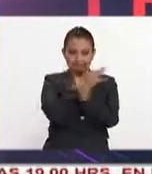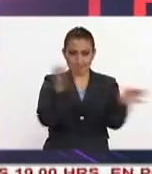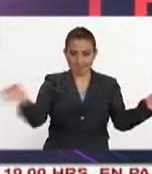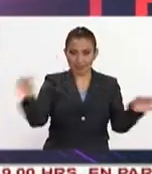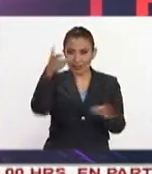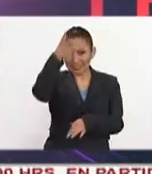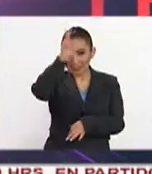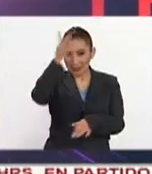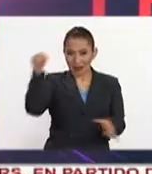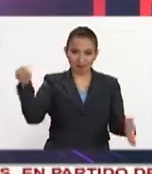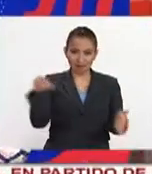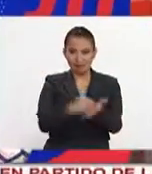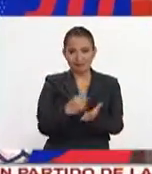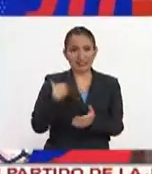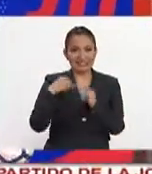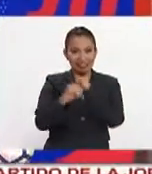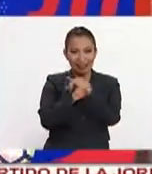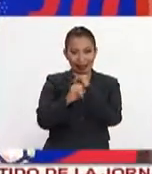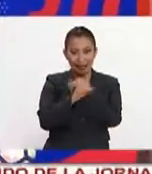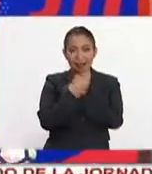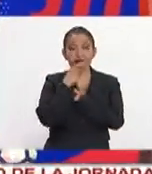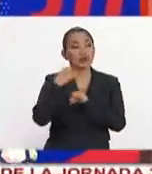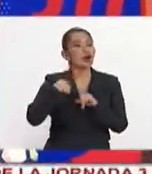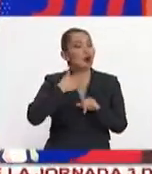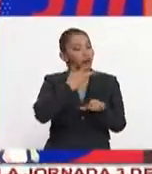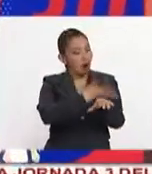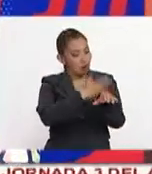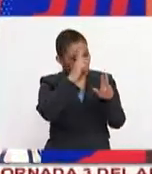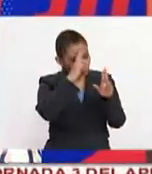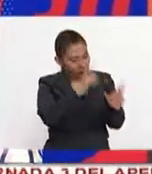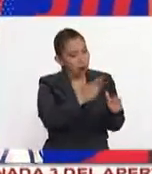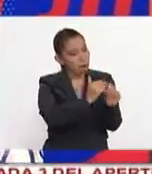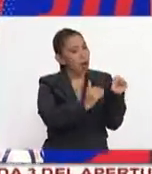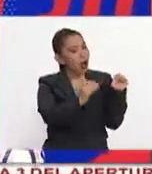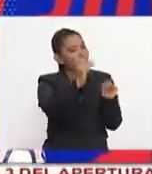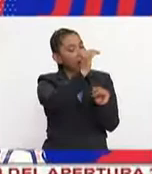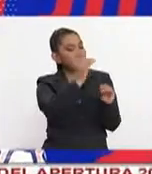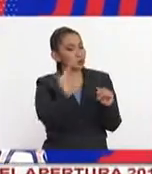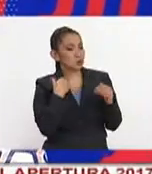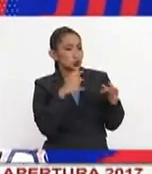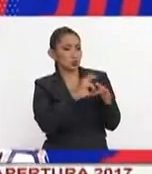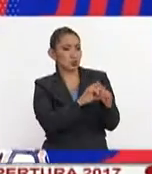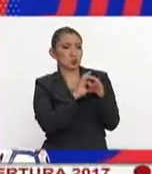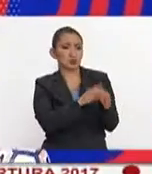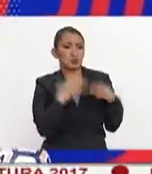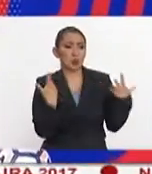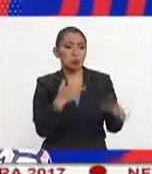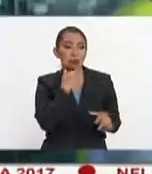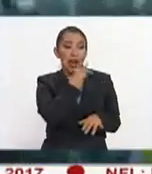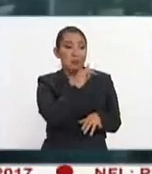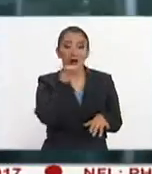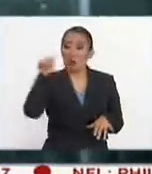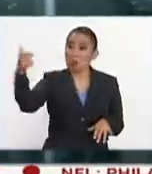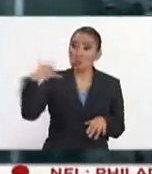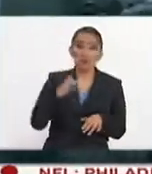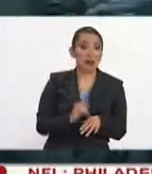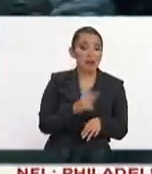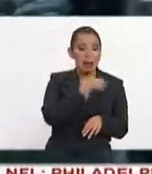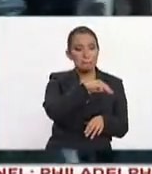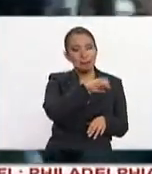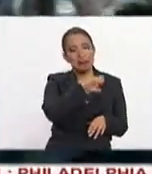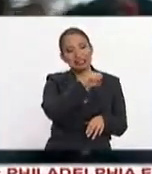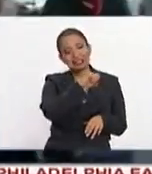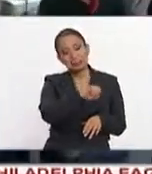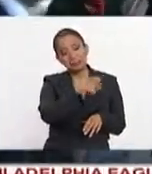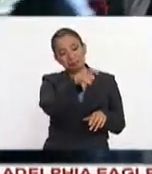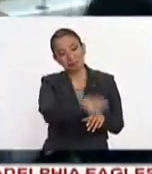Neymar en sus redes sociales fue: tuve el honor de actuar con el mayor atleta que he visto en mi vida y estoy seguro que no veré a otro mejor, Leo Messi.